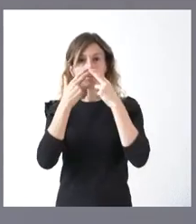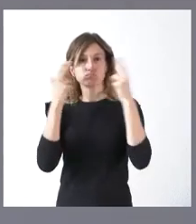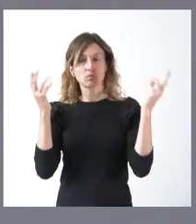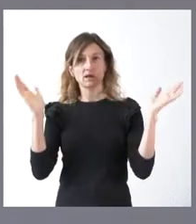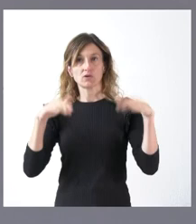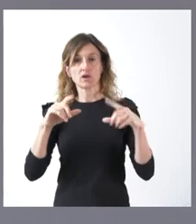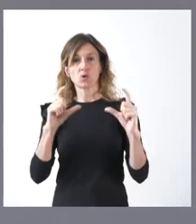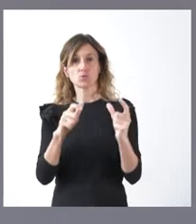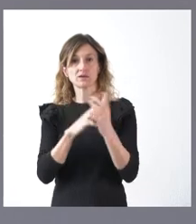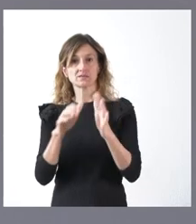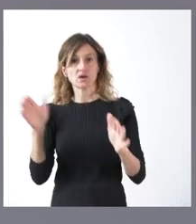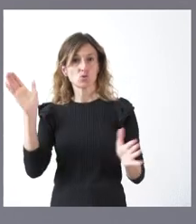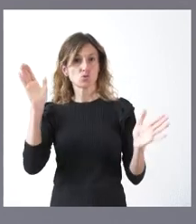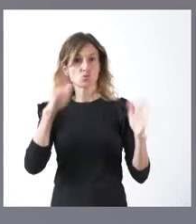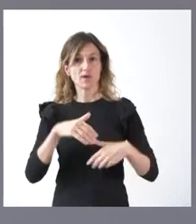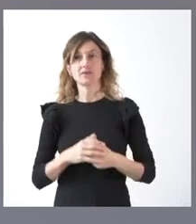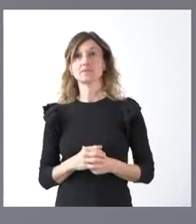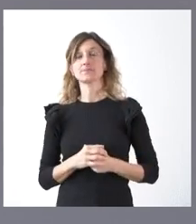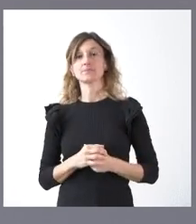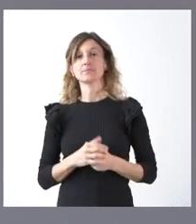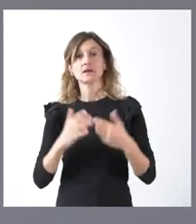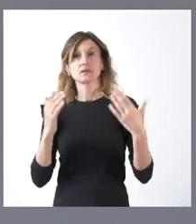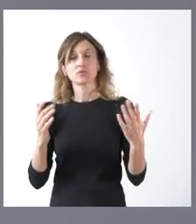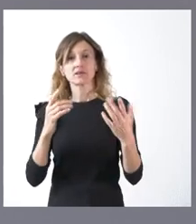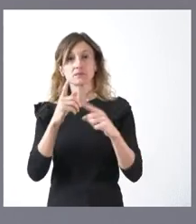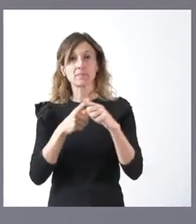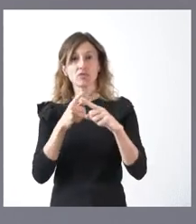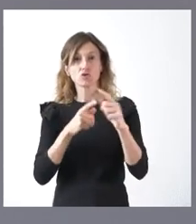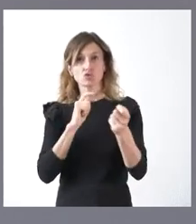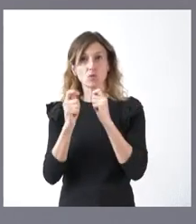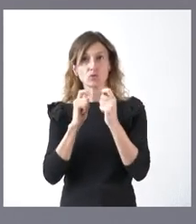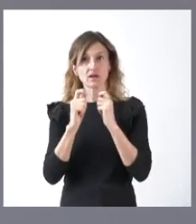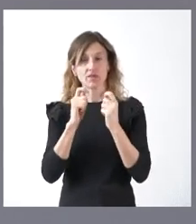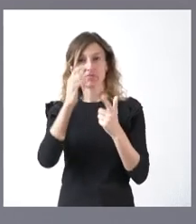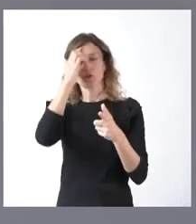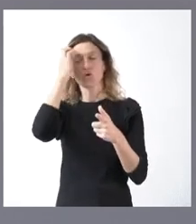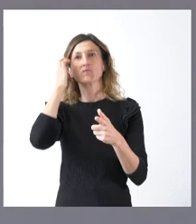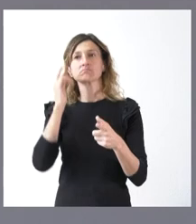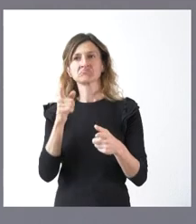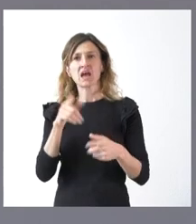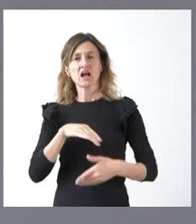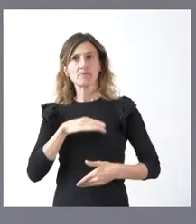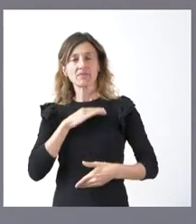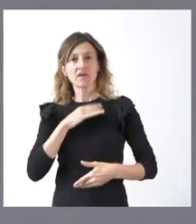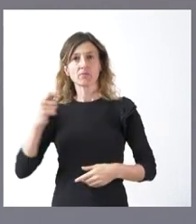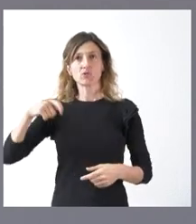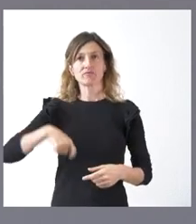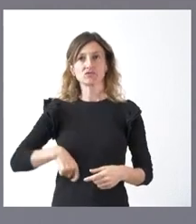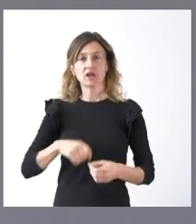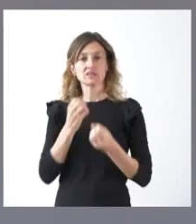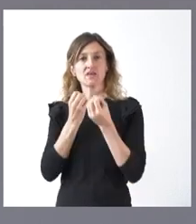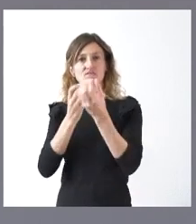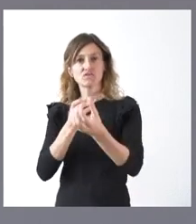de la junta de Castilla y león y por tanto estamos hablando de medios que tienen la capacidad a través de sus profesionales de informar